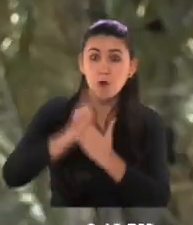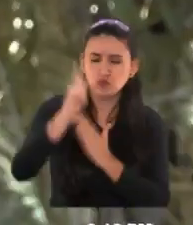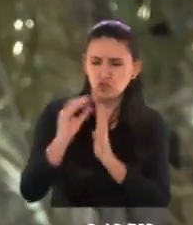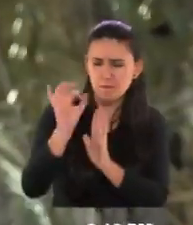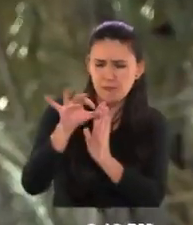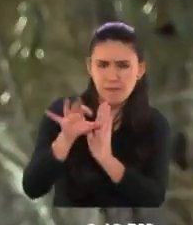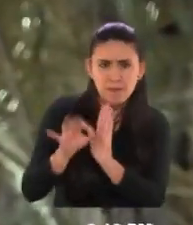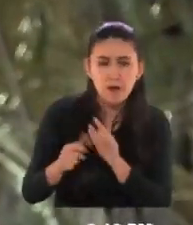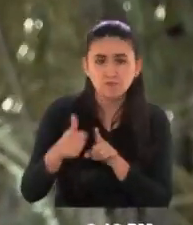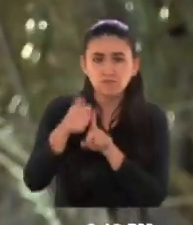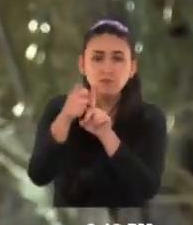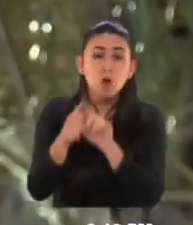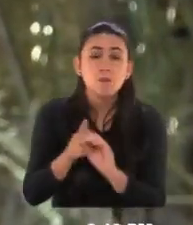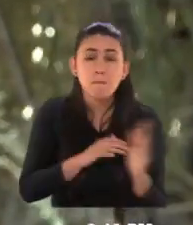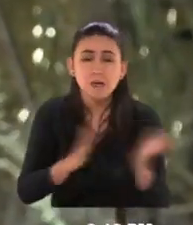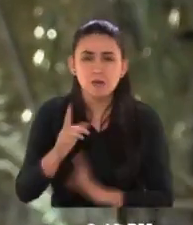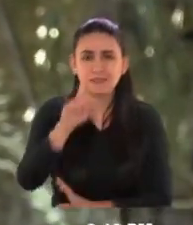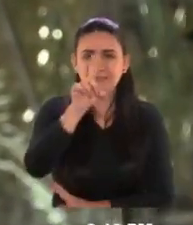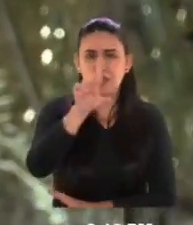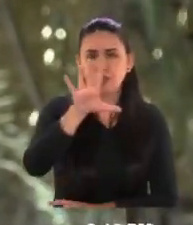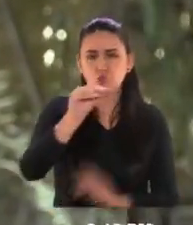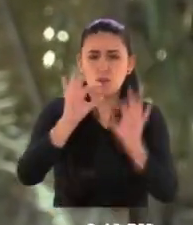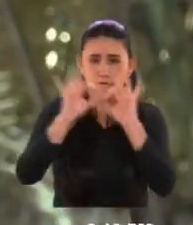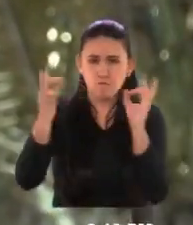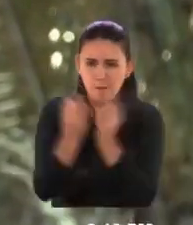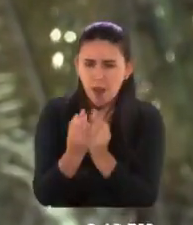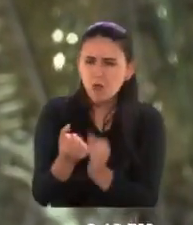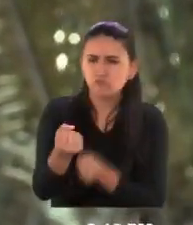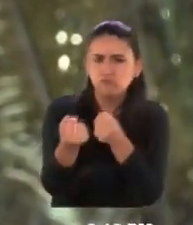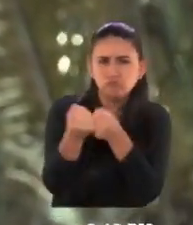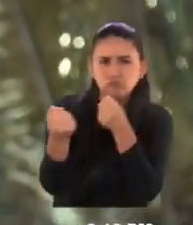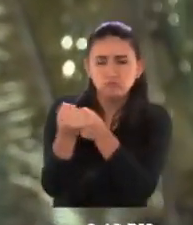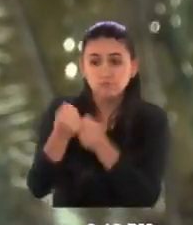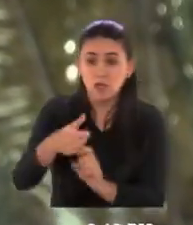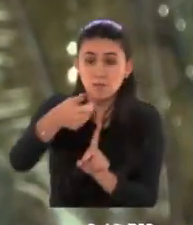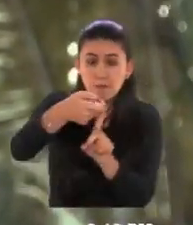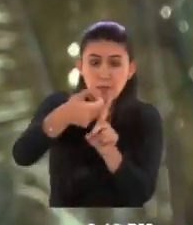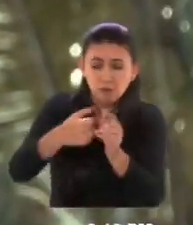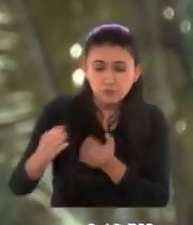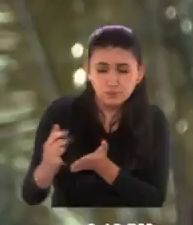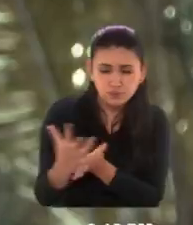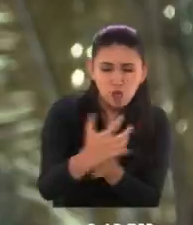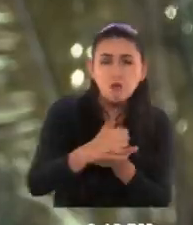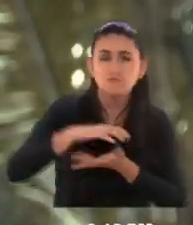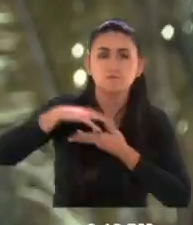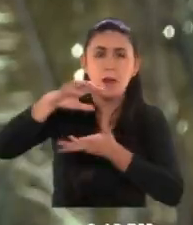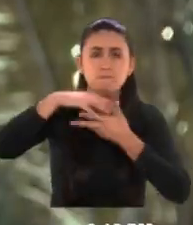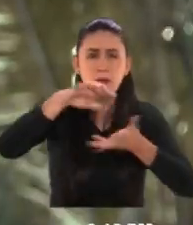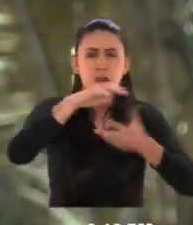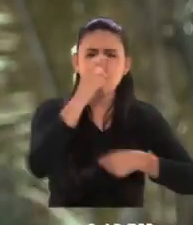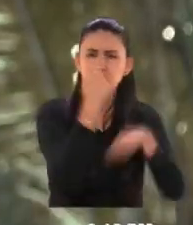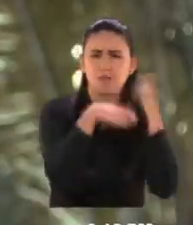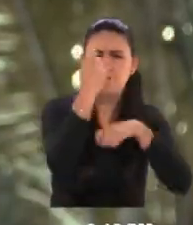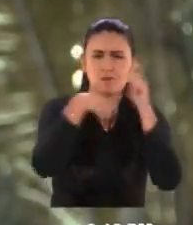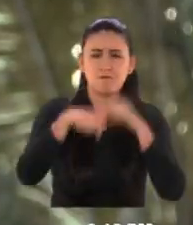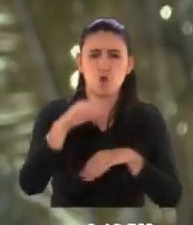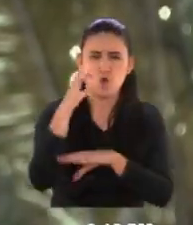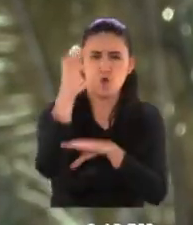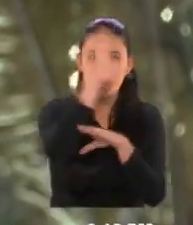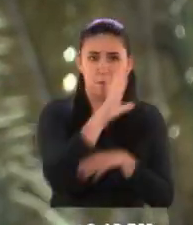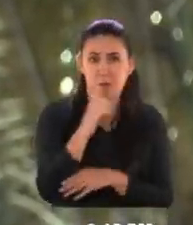benefician al menos unas 150 mil familias y los granos son distribuidos en todo el país conozca